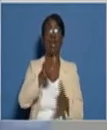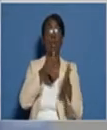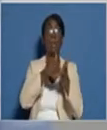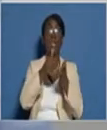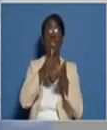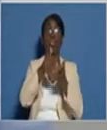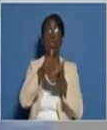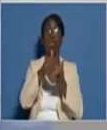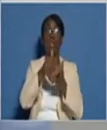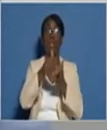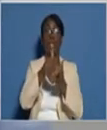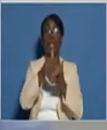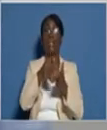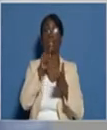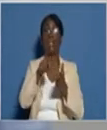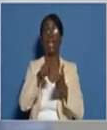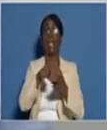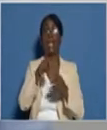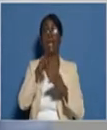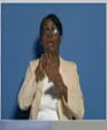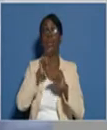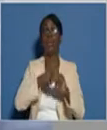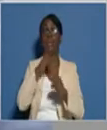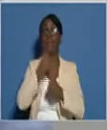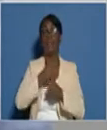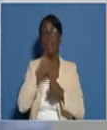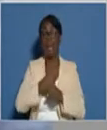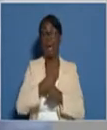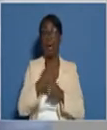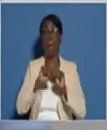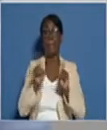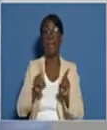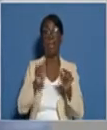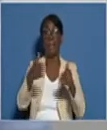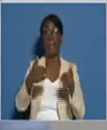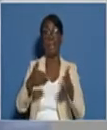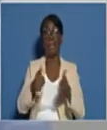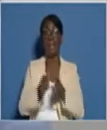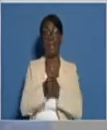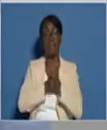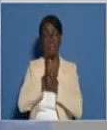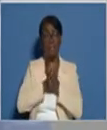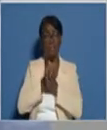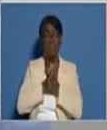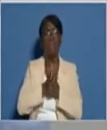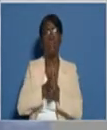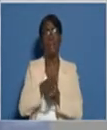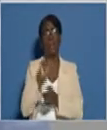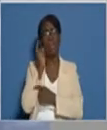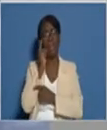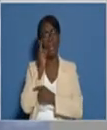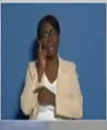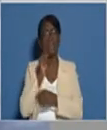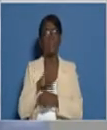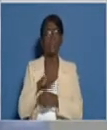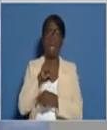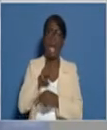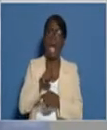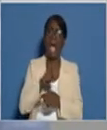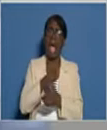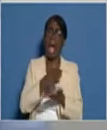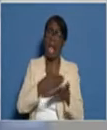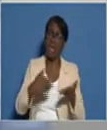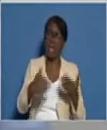Sin embargo, las mediciones y proyecciones para la República de Panamá son optimistas, pese a que se han dado algunos despidos en